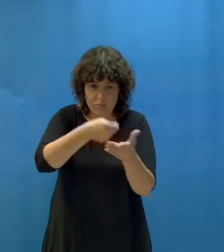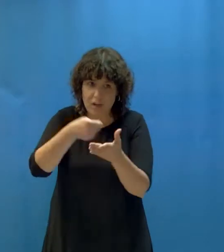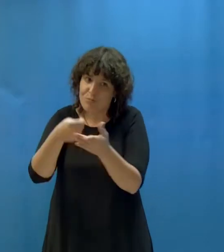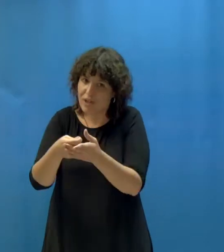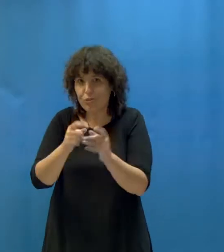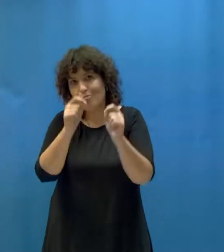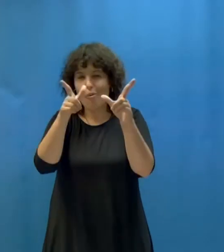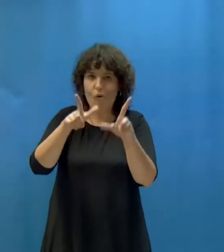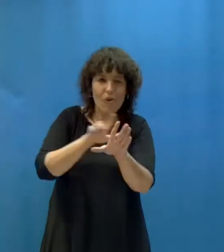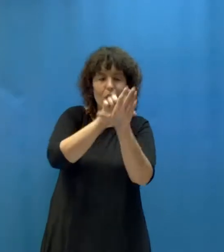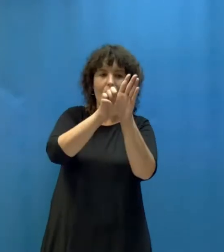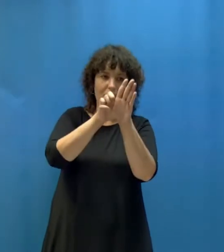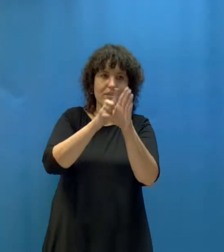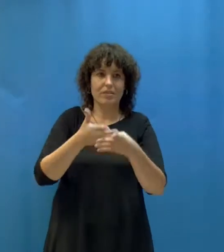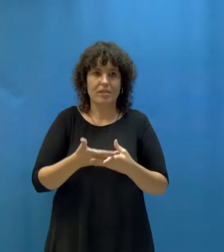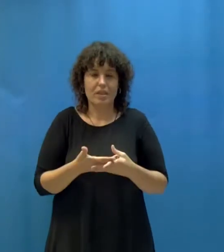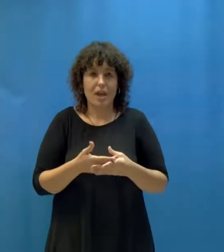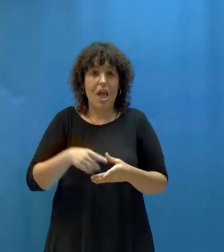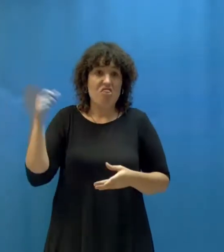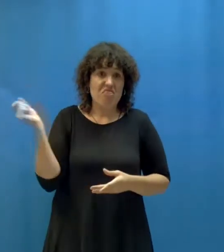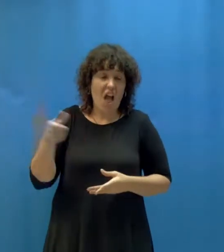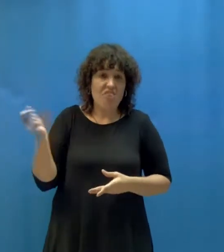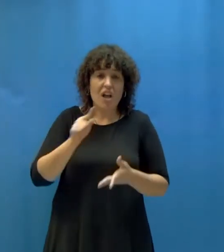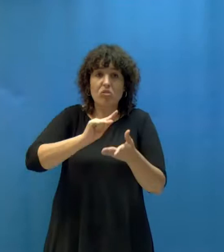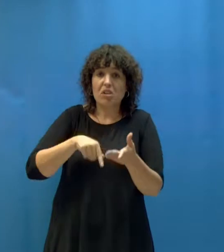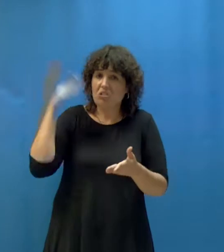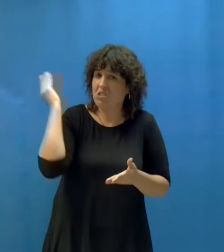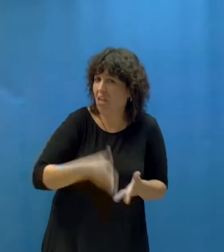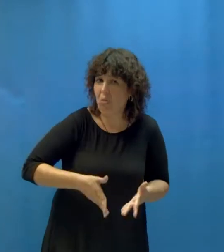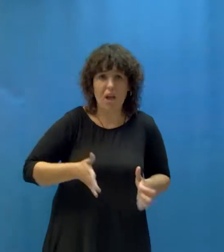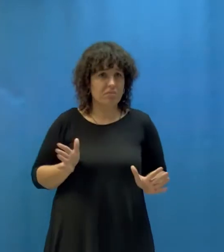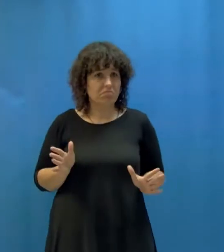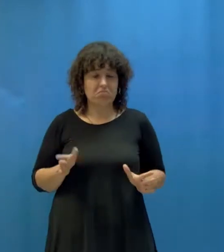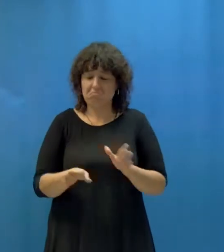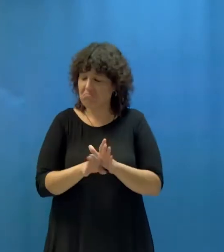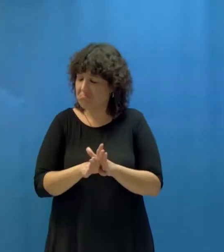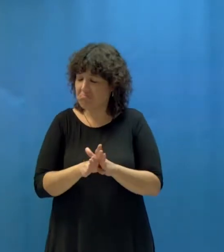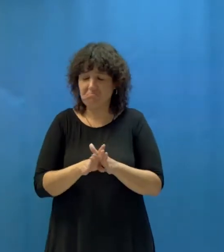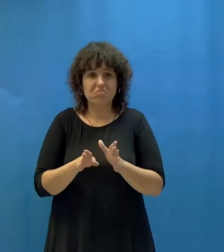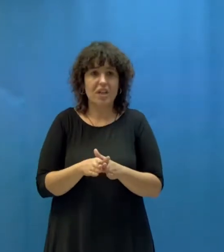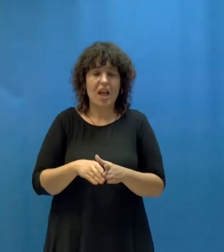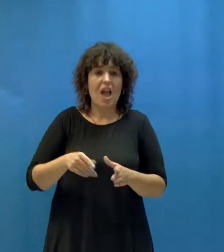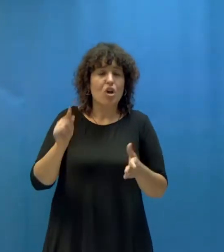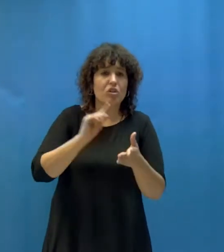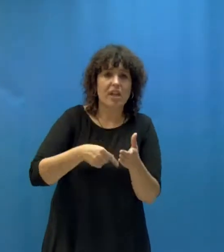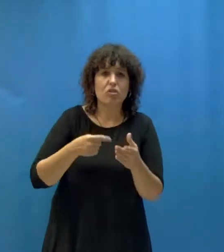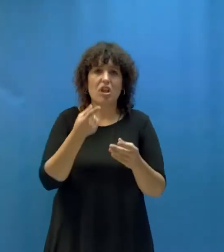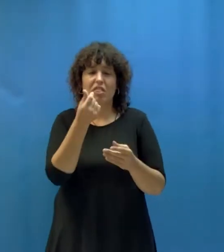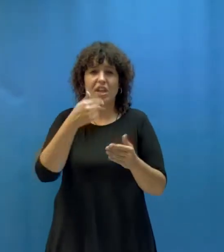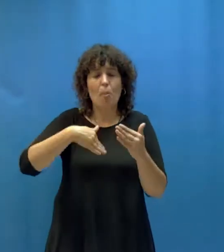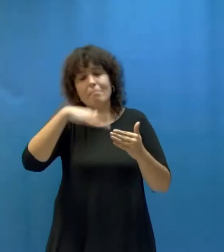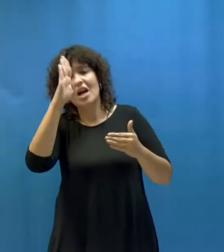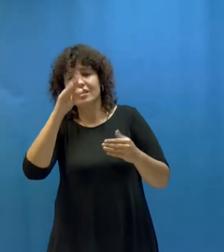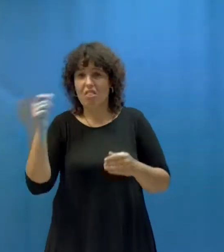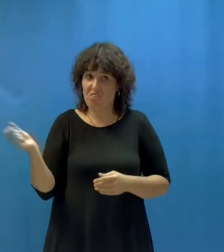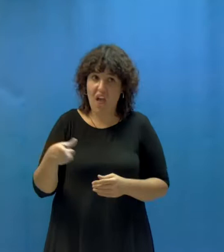incurren. Cada vez son más los contratos que les caducan, cada vez son más los contratos que se exceden de cuantía, cada vez son más las